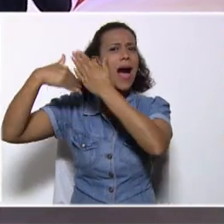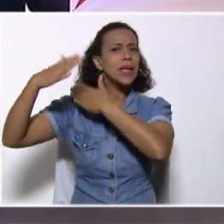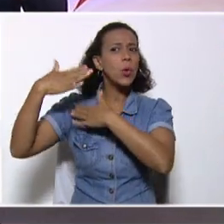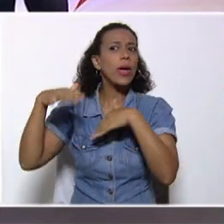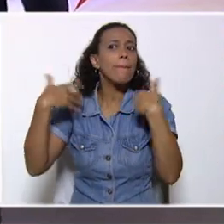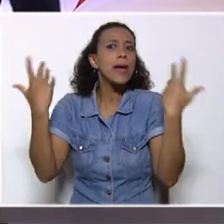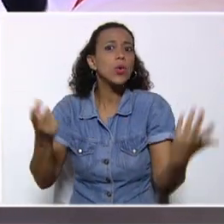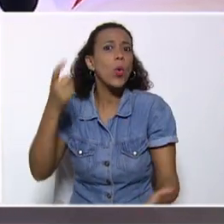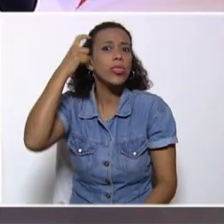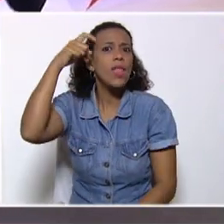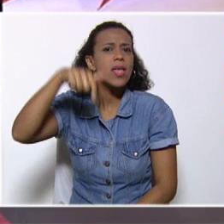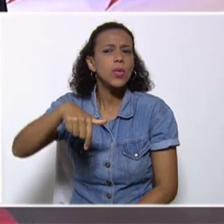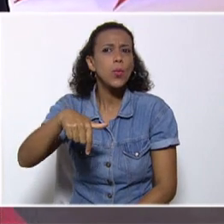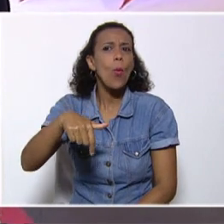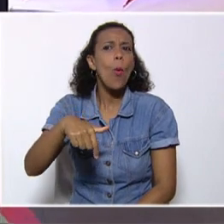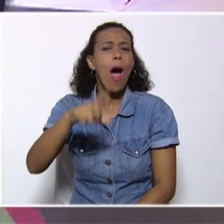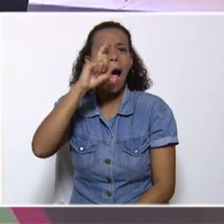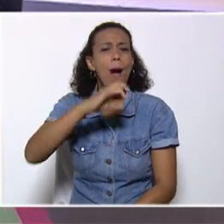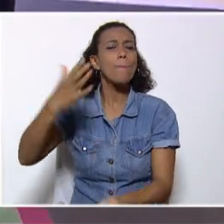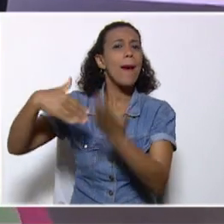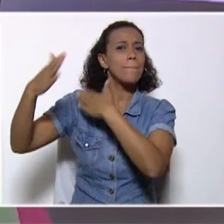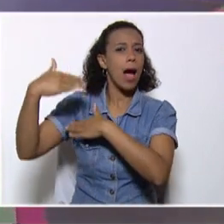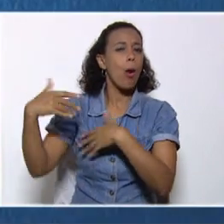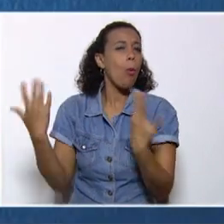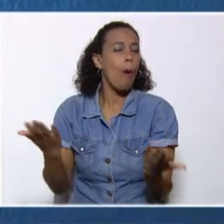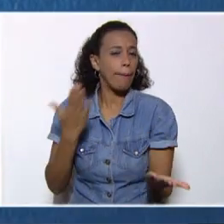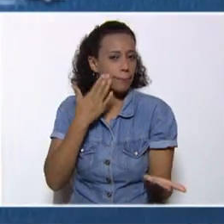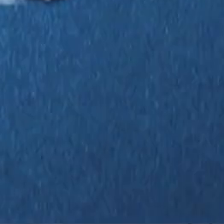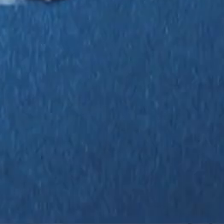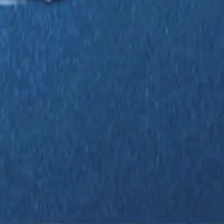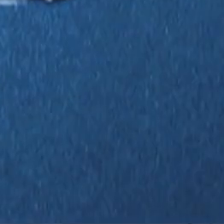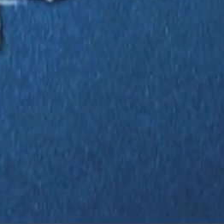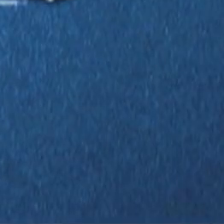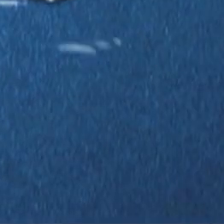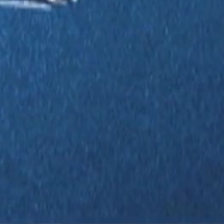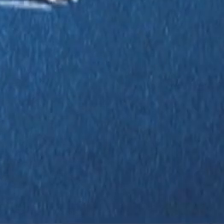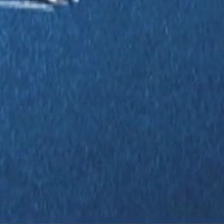qué sucedió tal día como hoy.